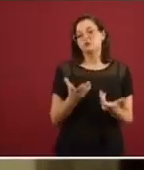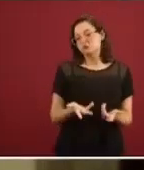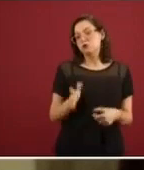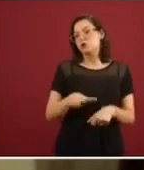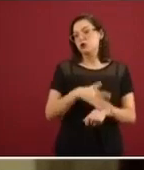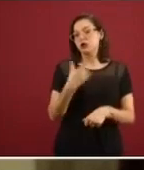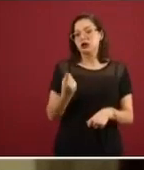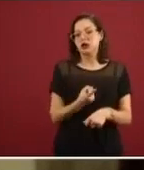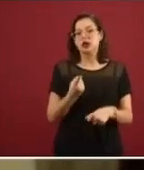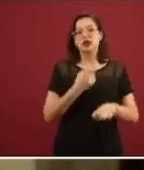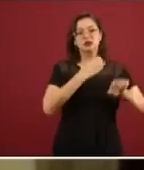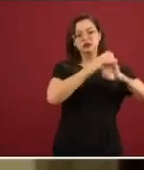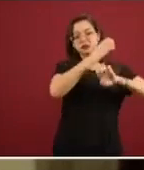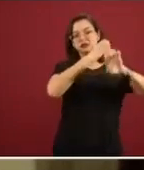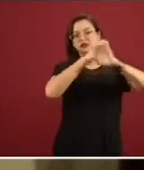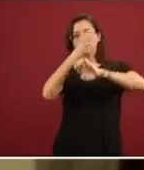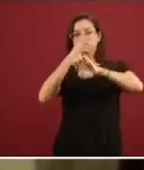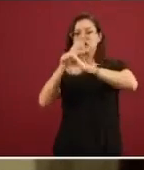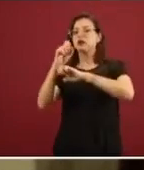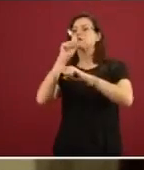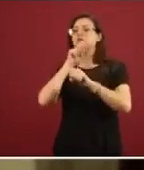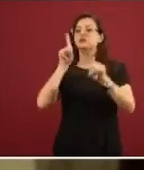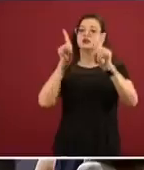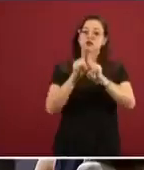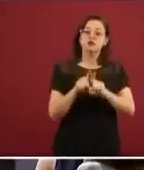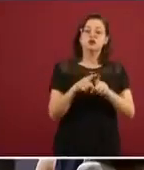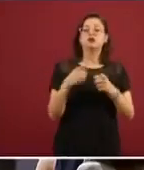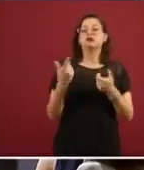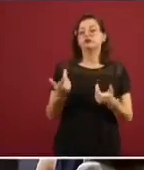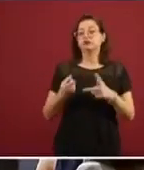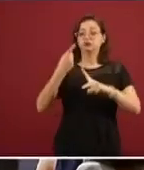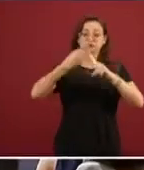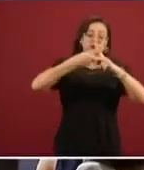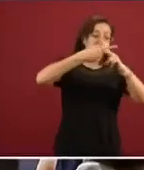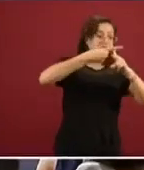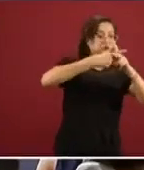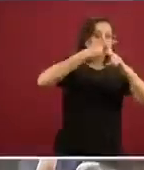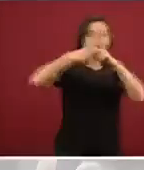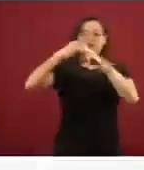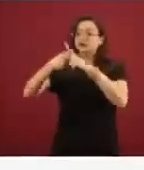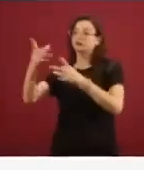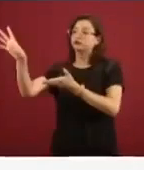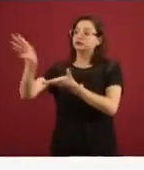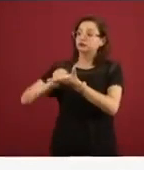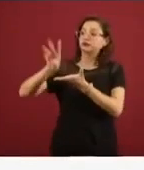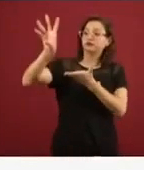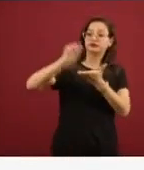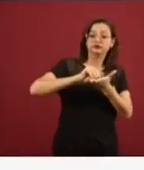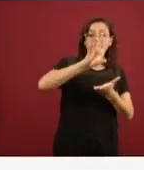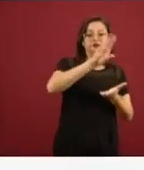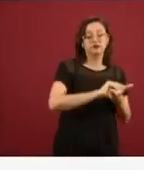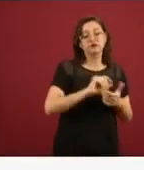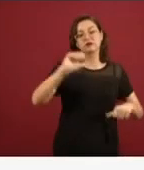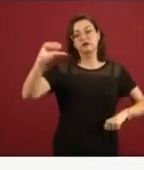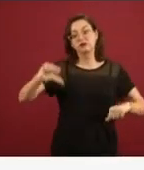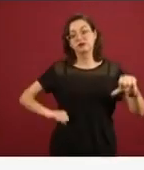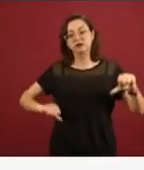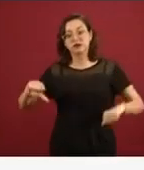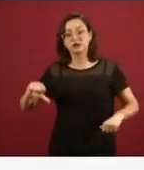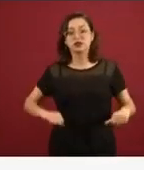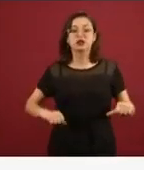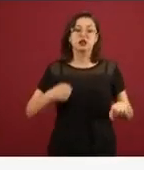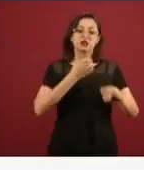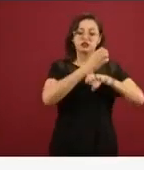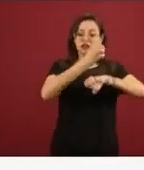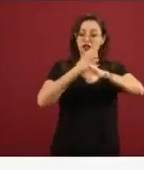sabemos, los estados también están comunicando sus estadísticas, sus intervenciones, sus actividades a la población de